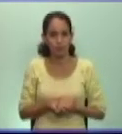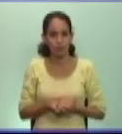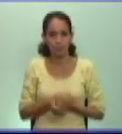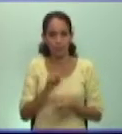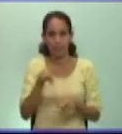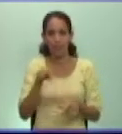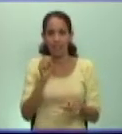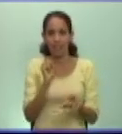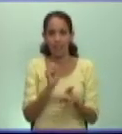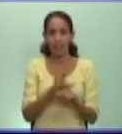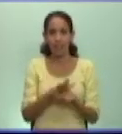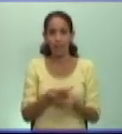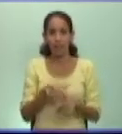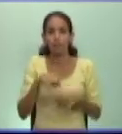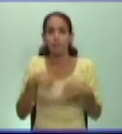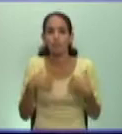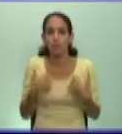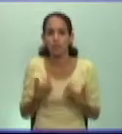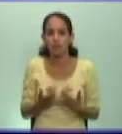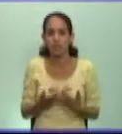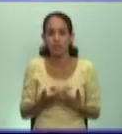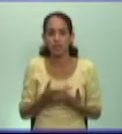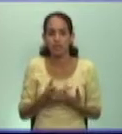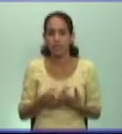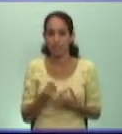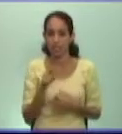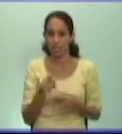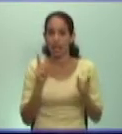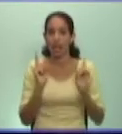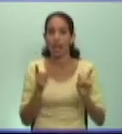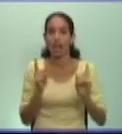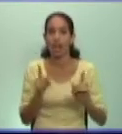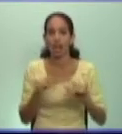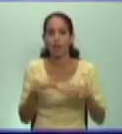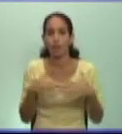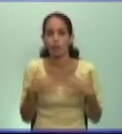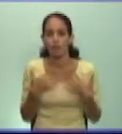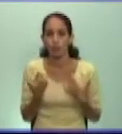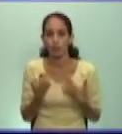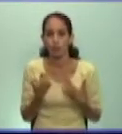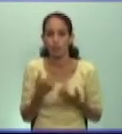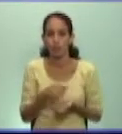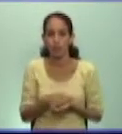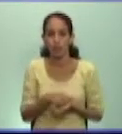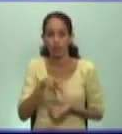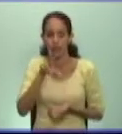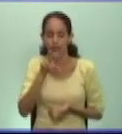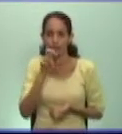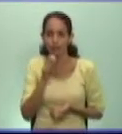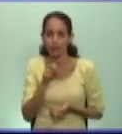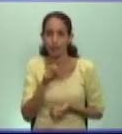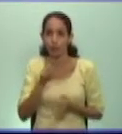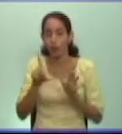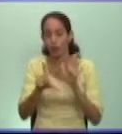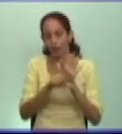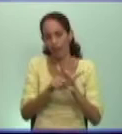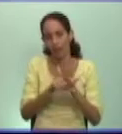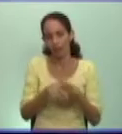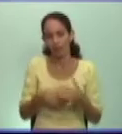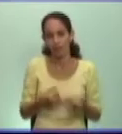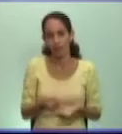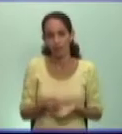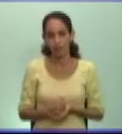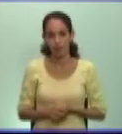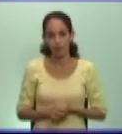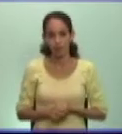comenzaba entonces en este periodo esta nueva política conocida así como el New Deal, nuevo negocio, nuevo trato. Una